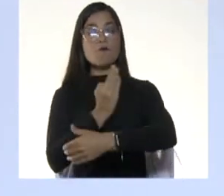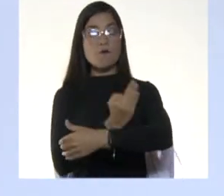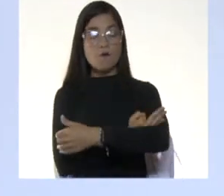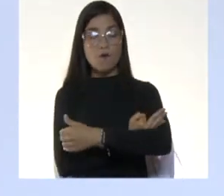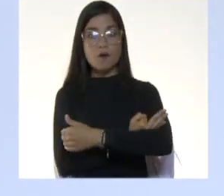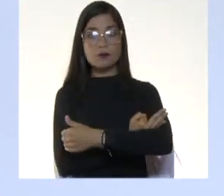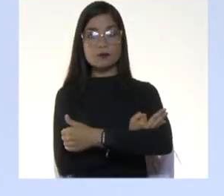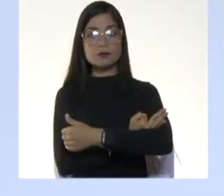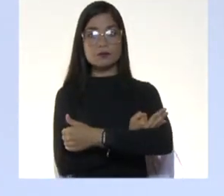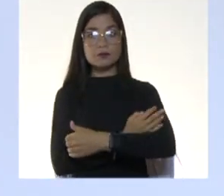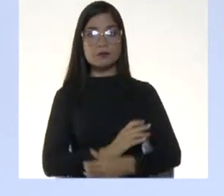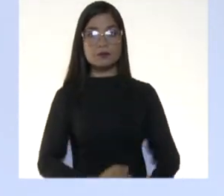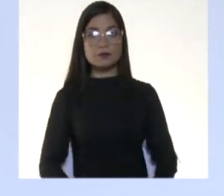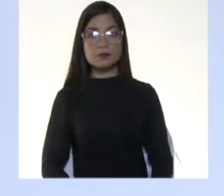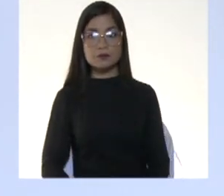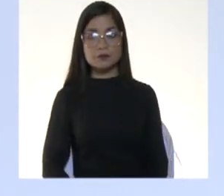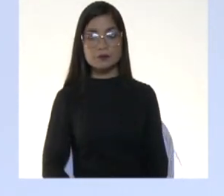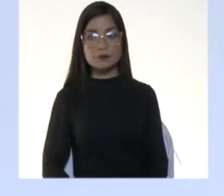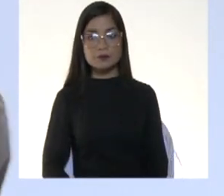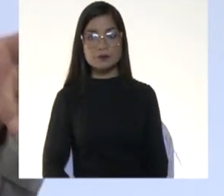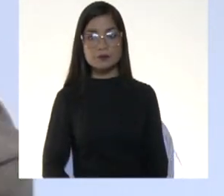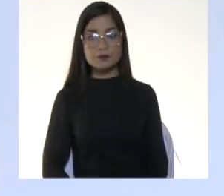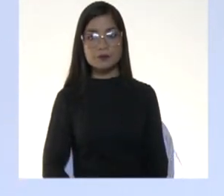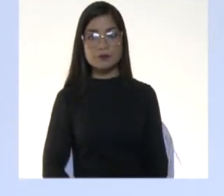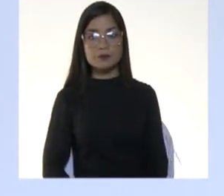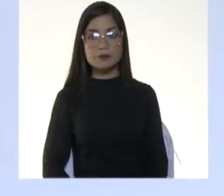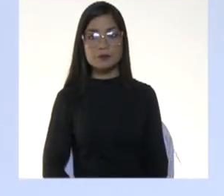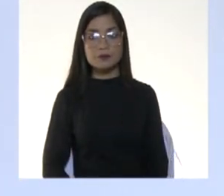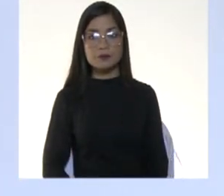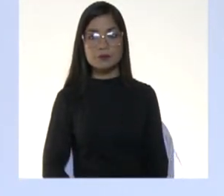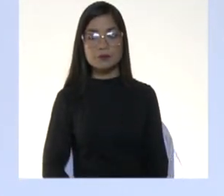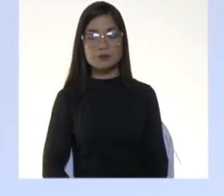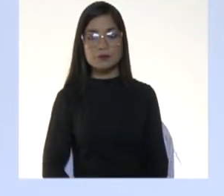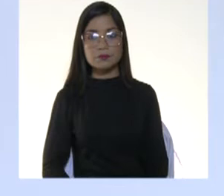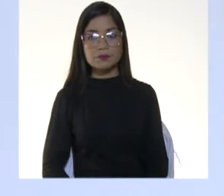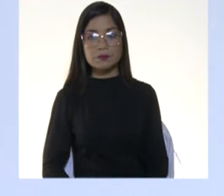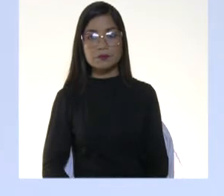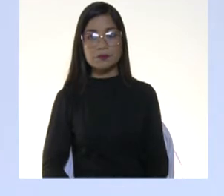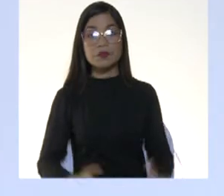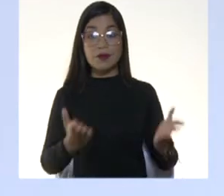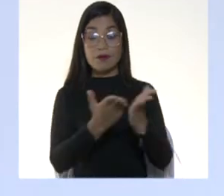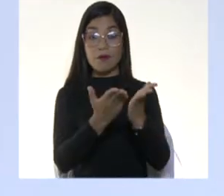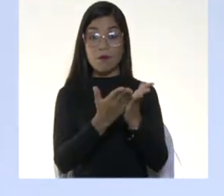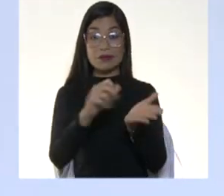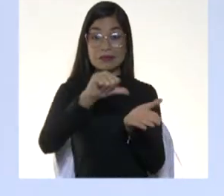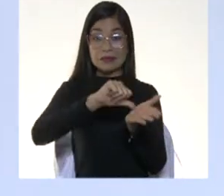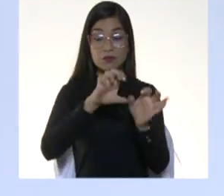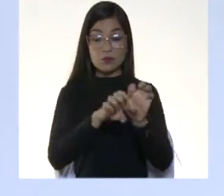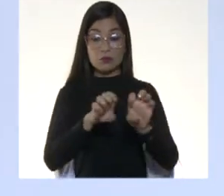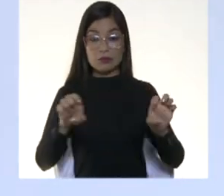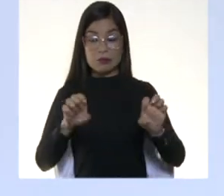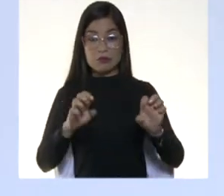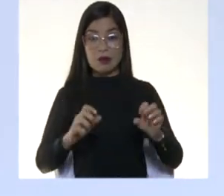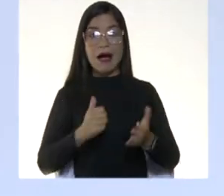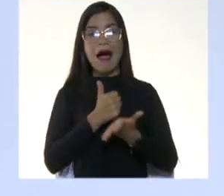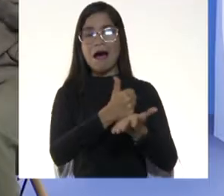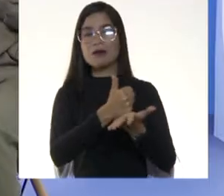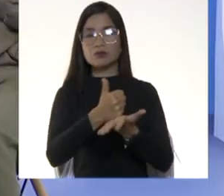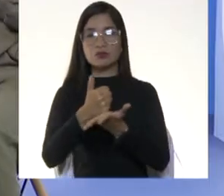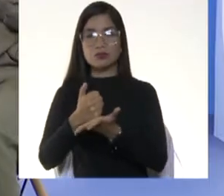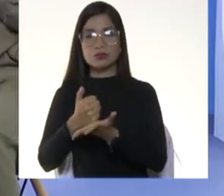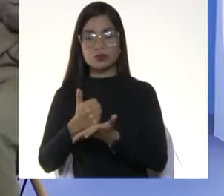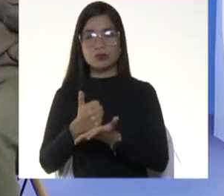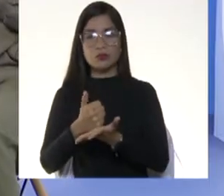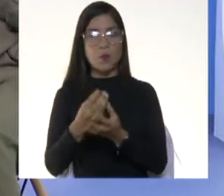elementos de pandemia ese lugar educativo o ese centro educativo que nos ha ayudado en demasía, puedo decir. ¿Qué es lo